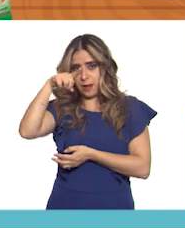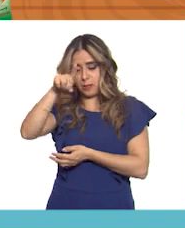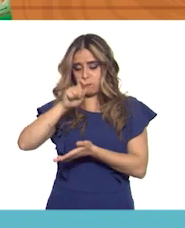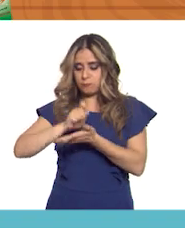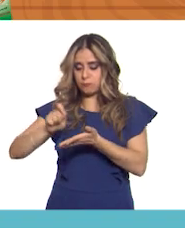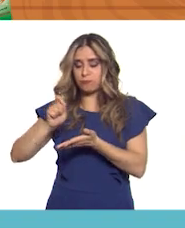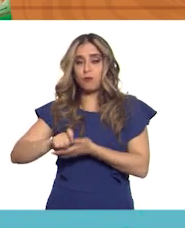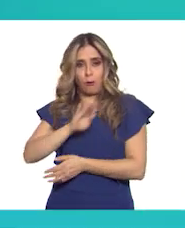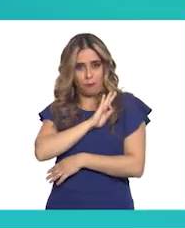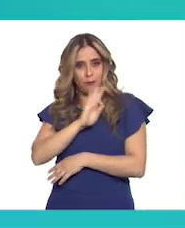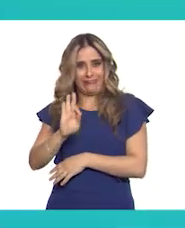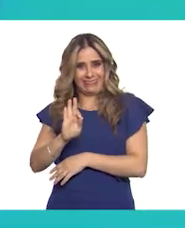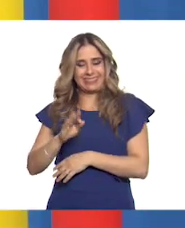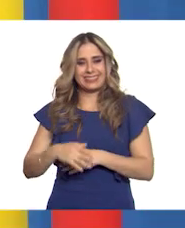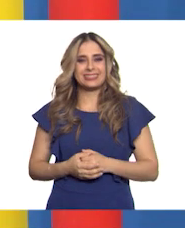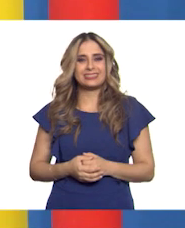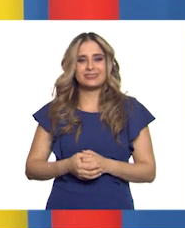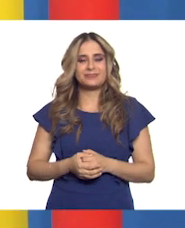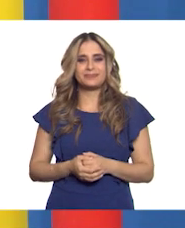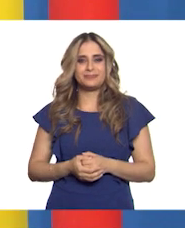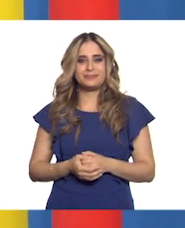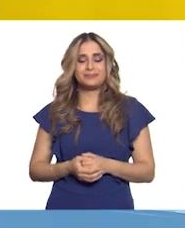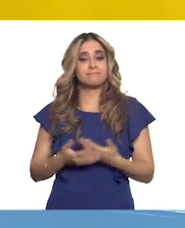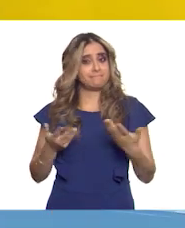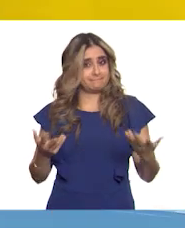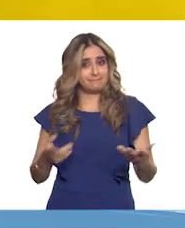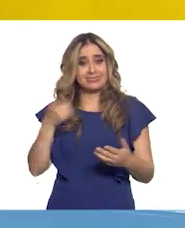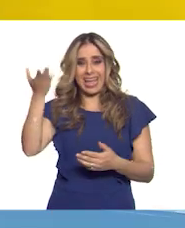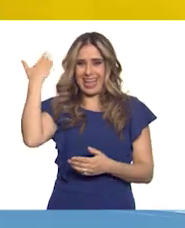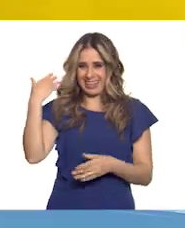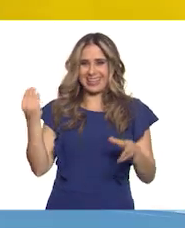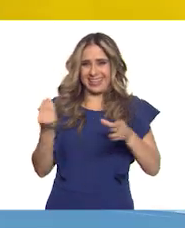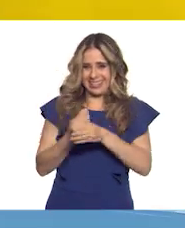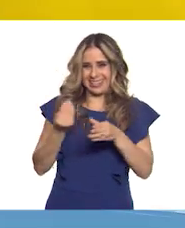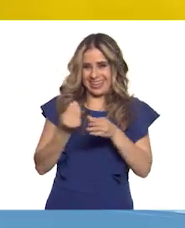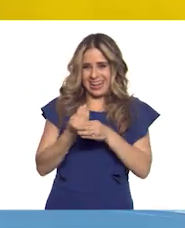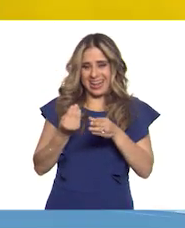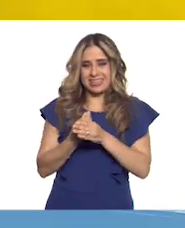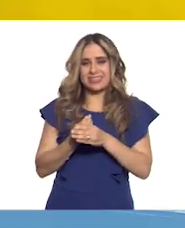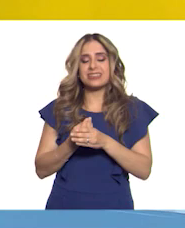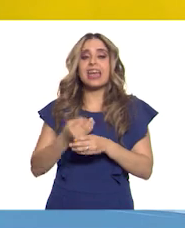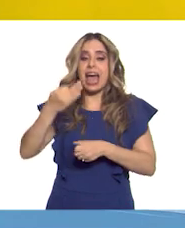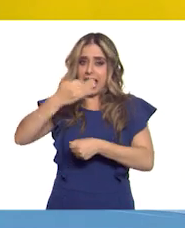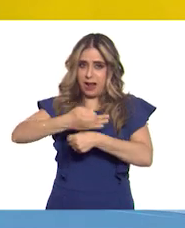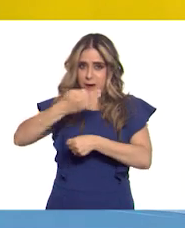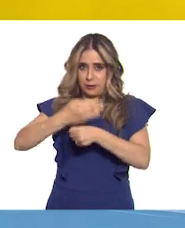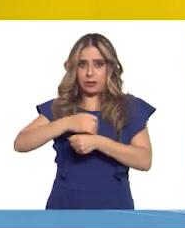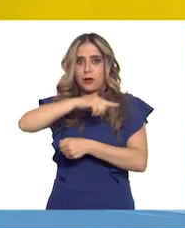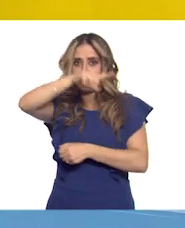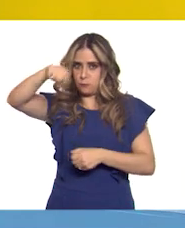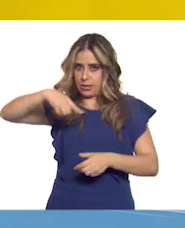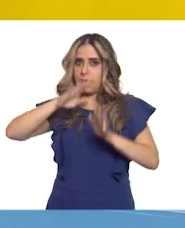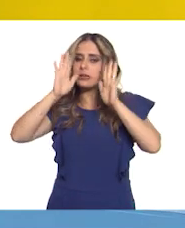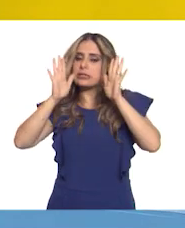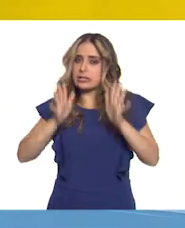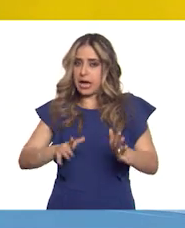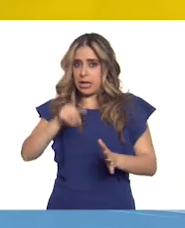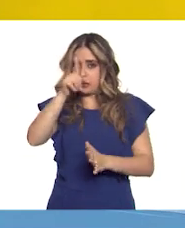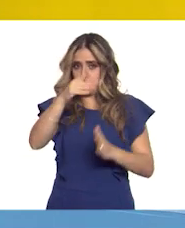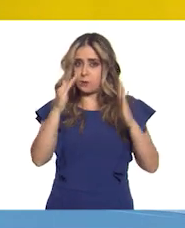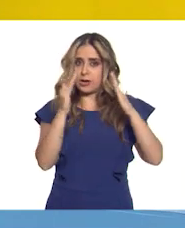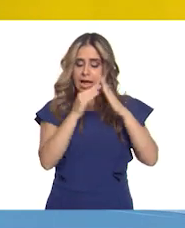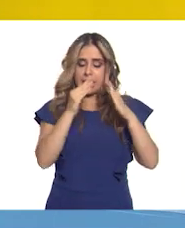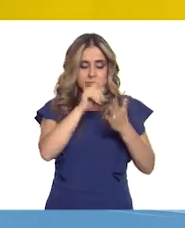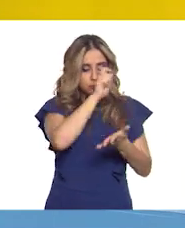bien. Y ahora sí, con el cuadro que realizamos la clase pasada, en este momento ya deberíamos tener en casa, y tú,